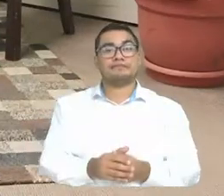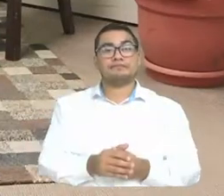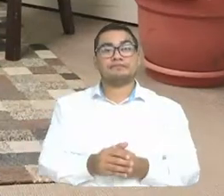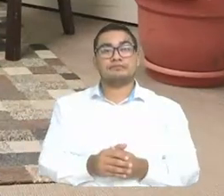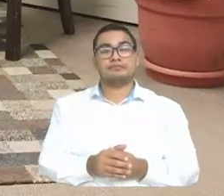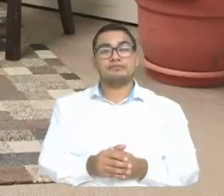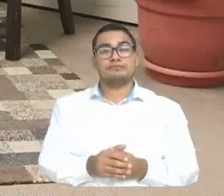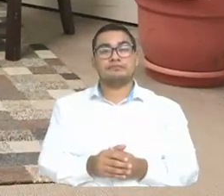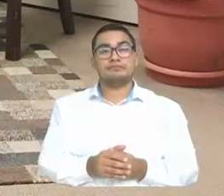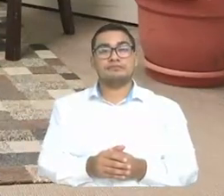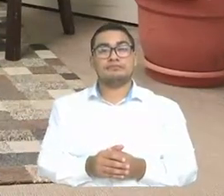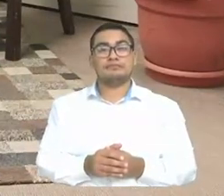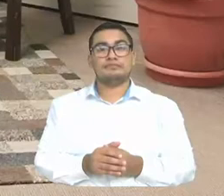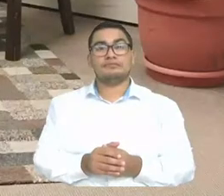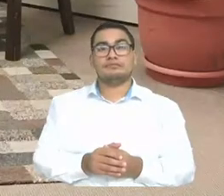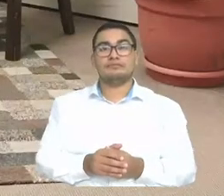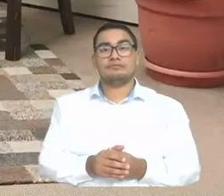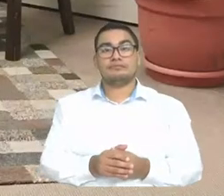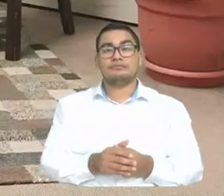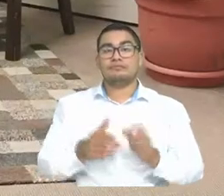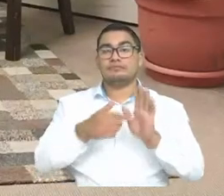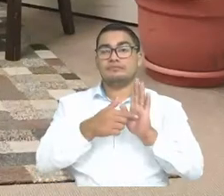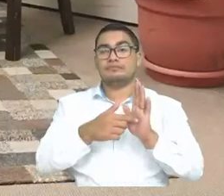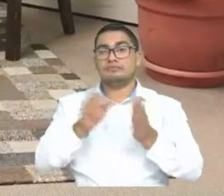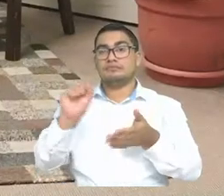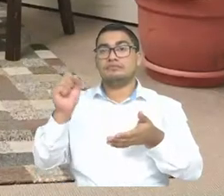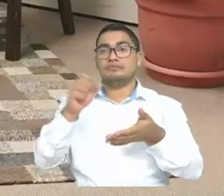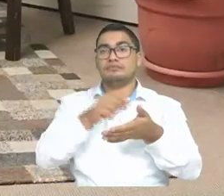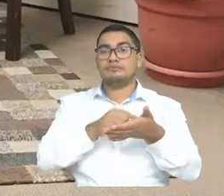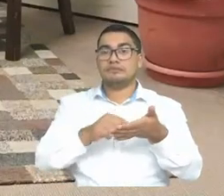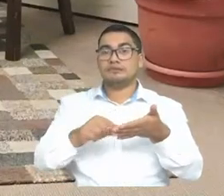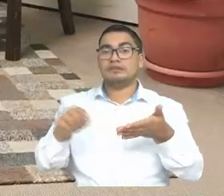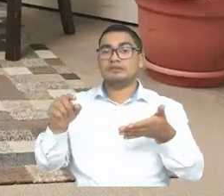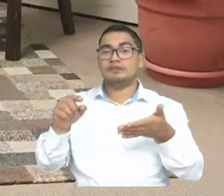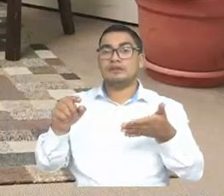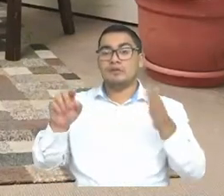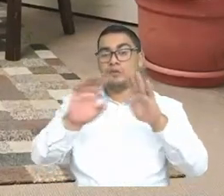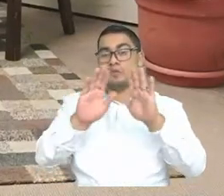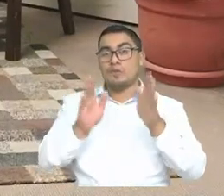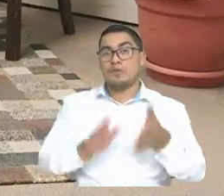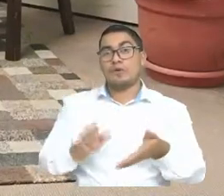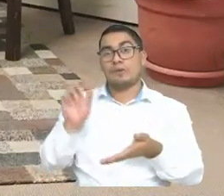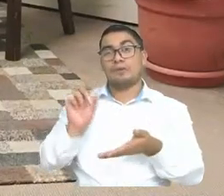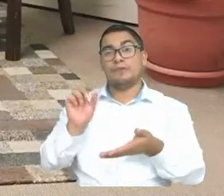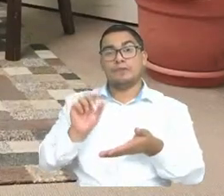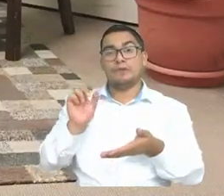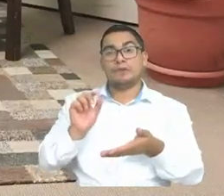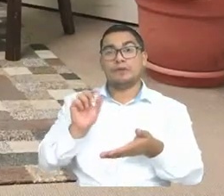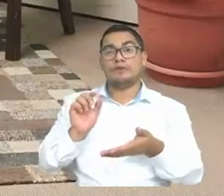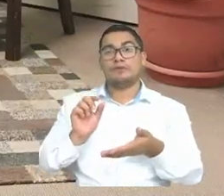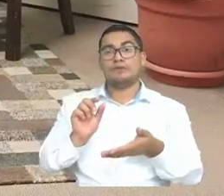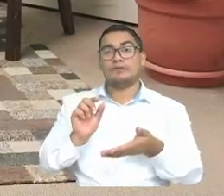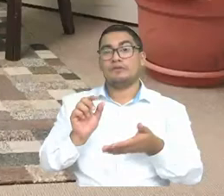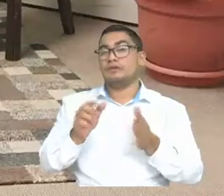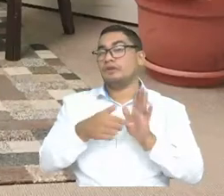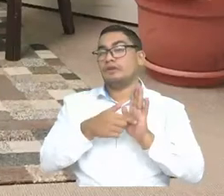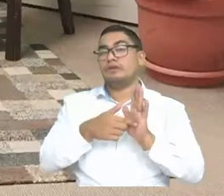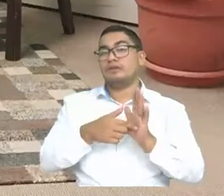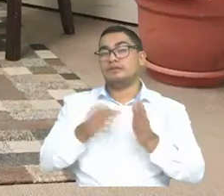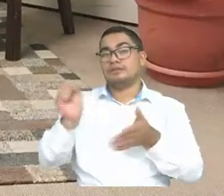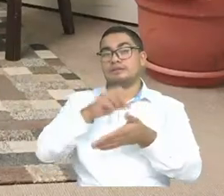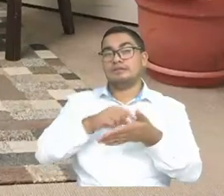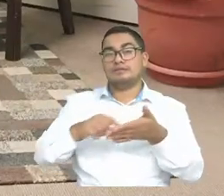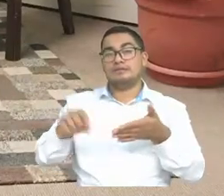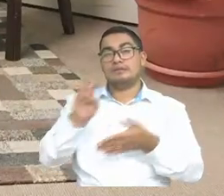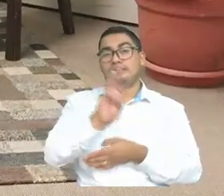entre menos semanas están la mujer de la semana 37, es decir, por ejemplo, en la